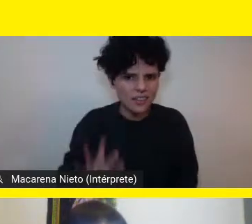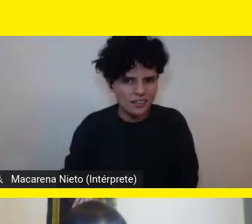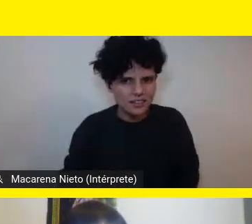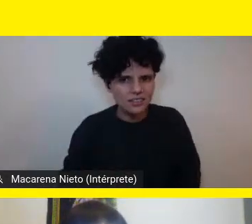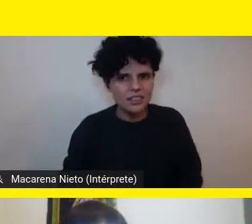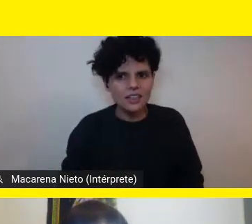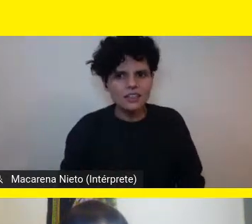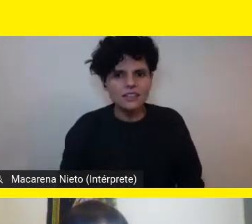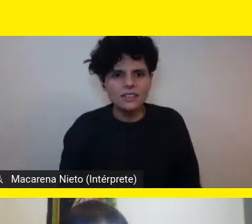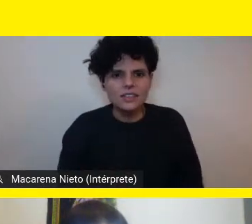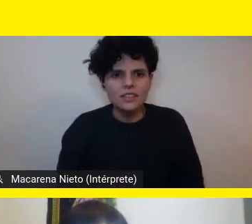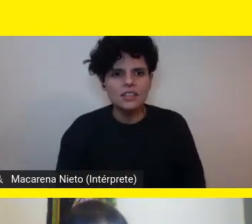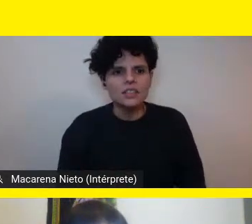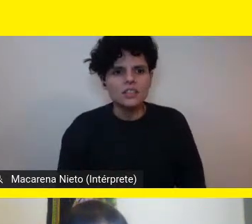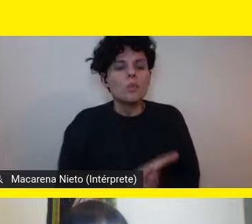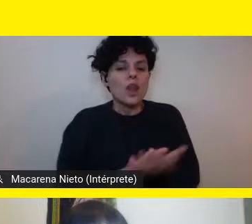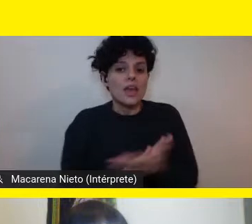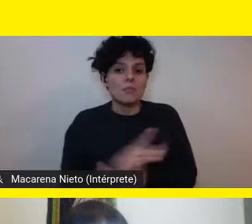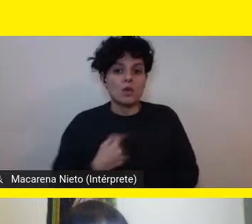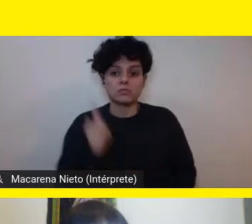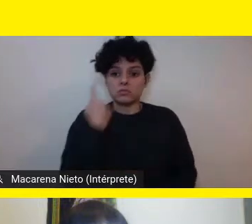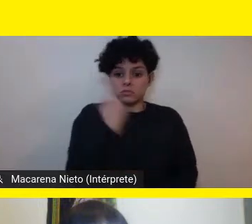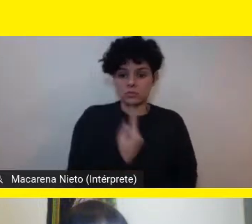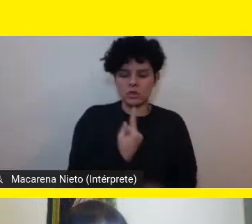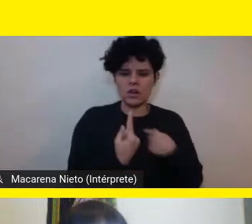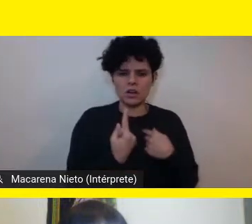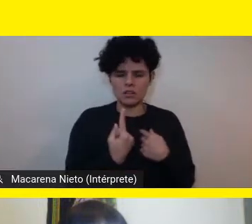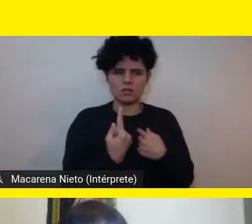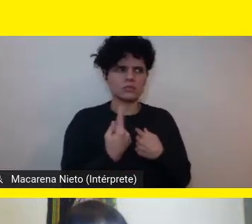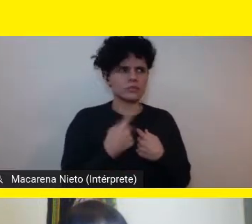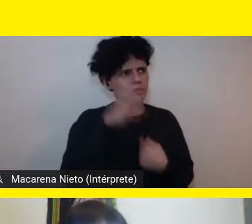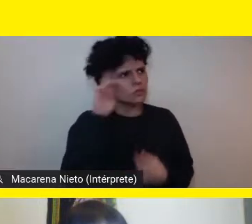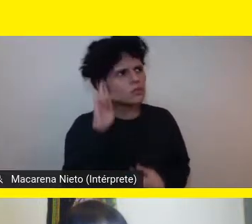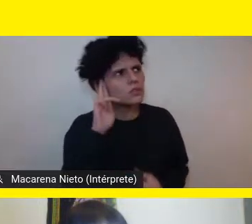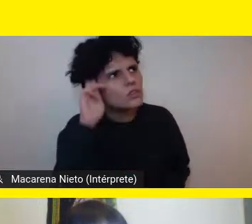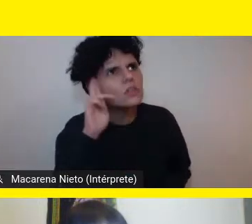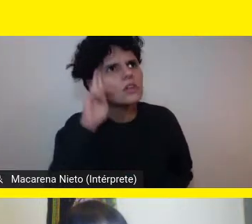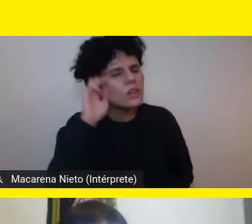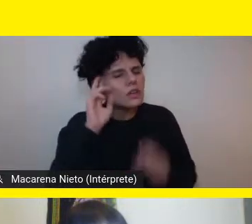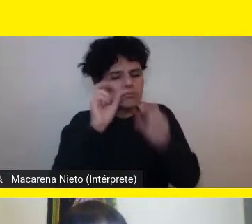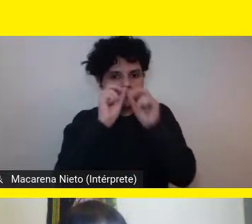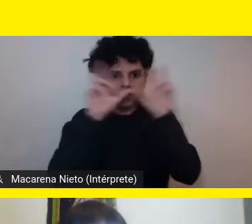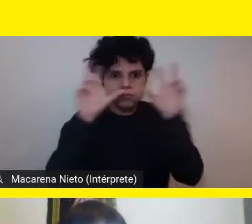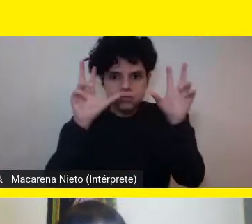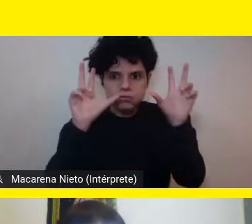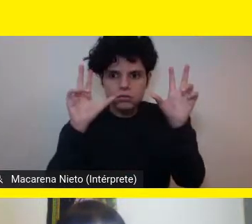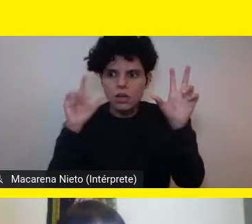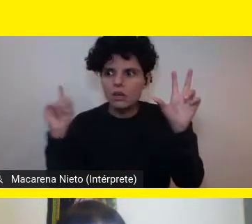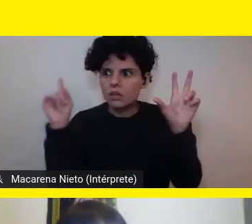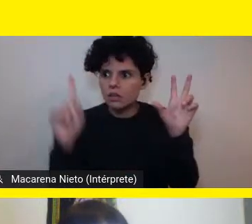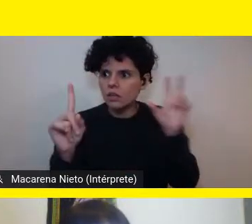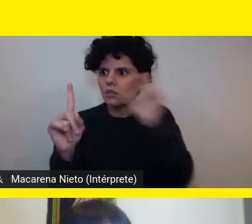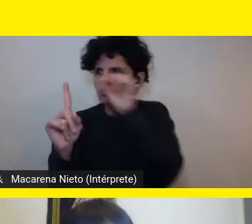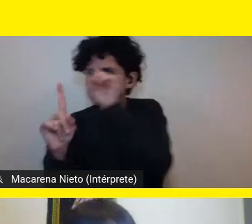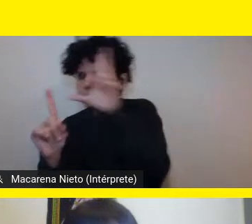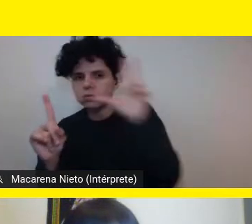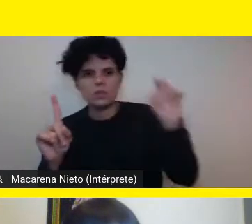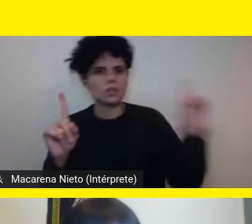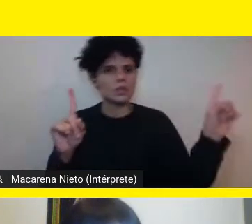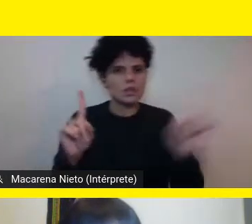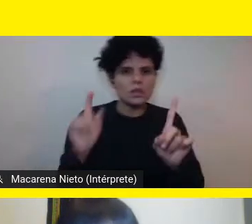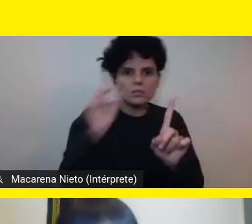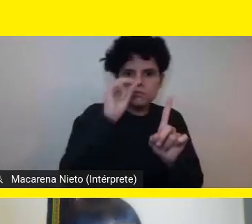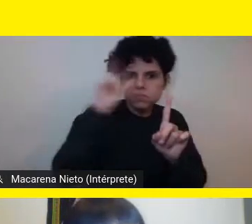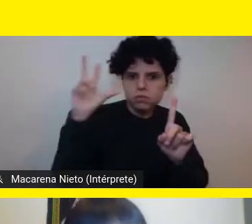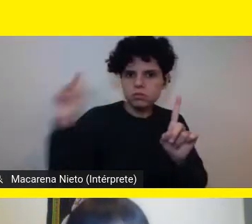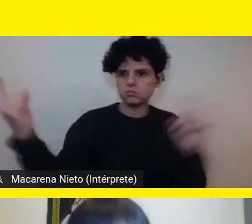cuando una de nosotras despierta, despertamos todas mucho también. Y creo que el 2018 es parte de eso, es parte de ese proceso. O como